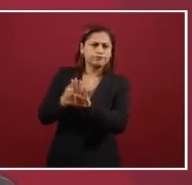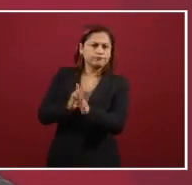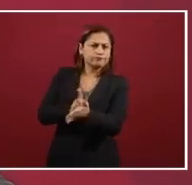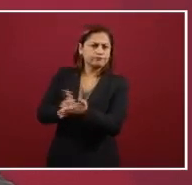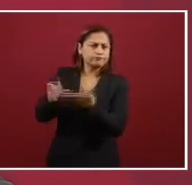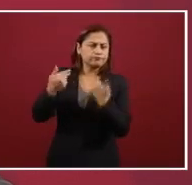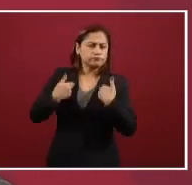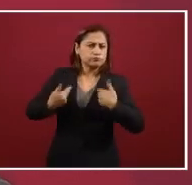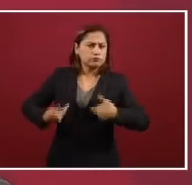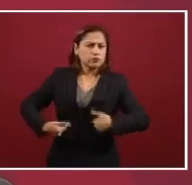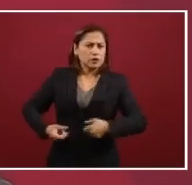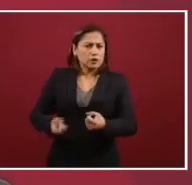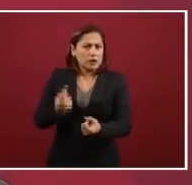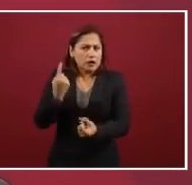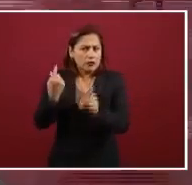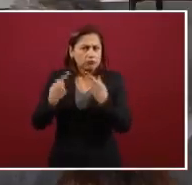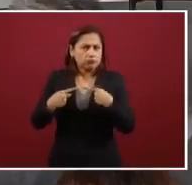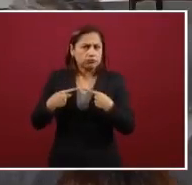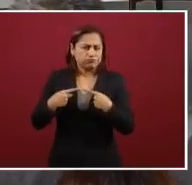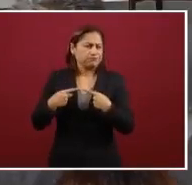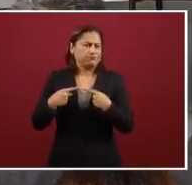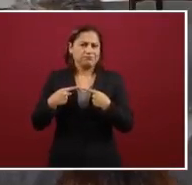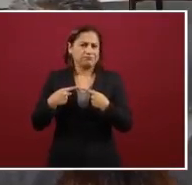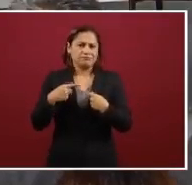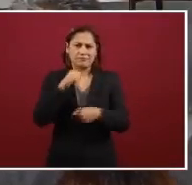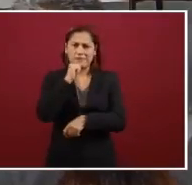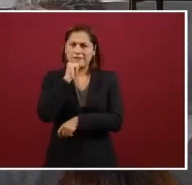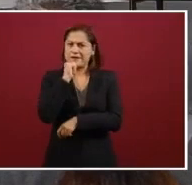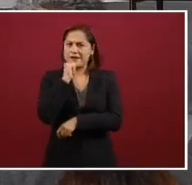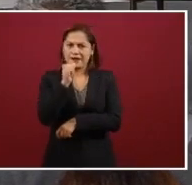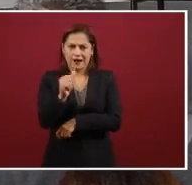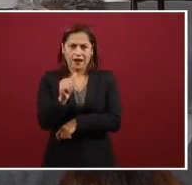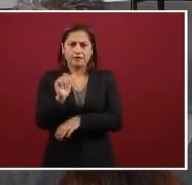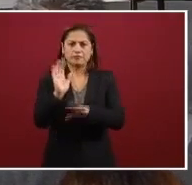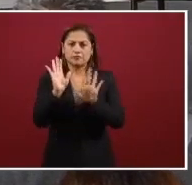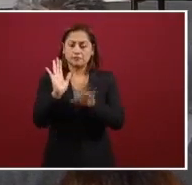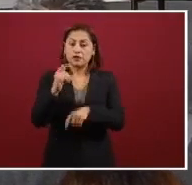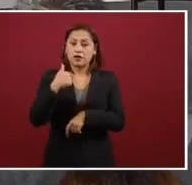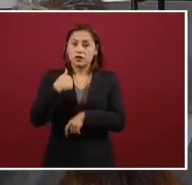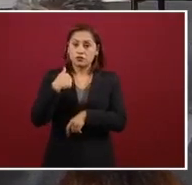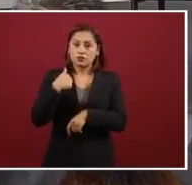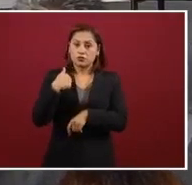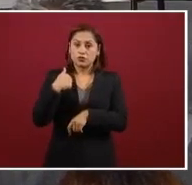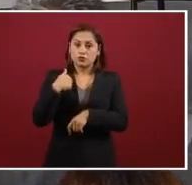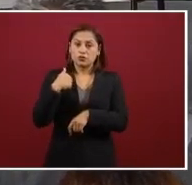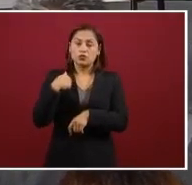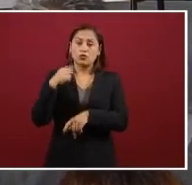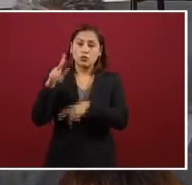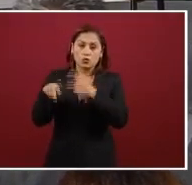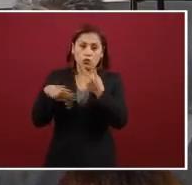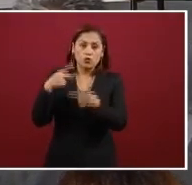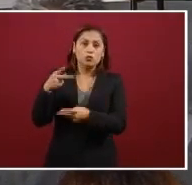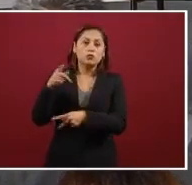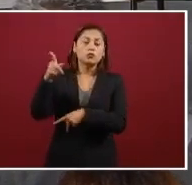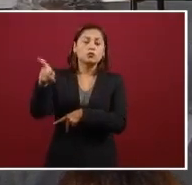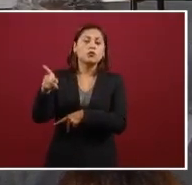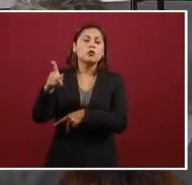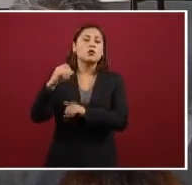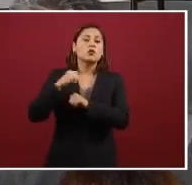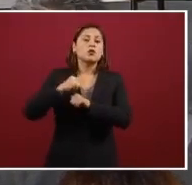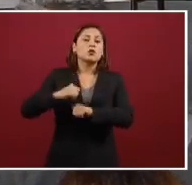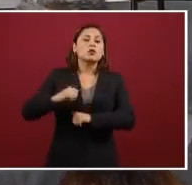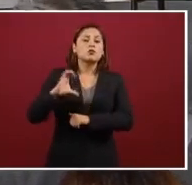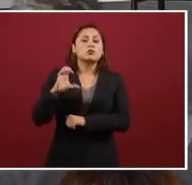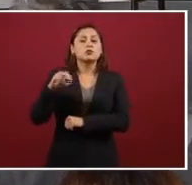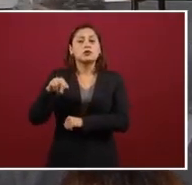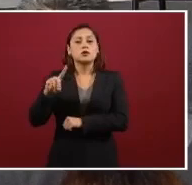personas. No tenemos ninguna referencia. Es más, yo voy a ver al presidente de la Comisión Nacional de Derechos Humanos mañana porque me interesa tener eso